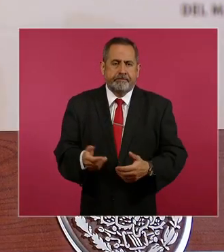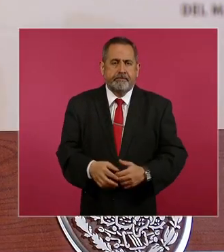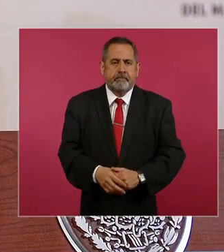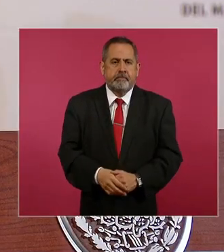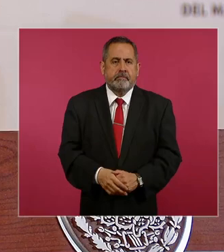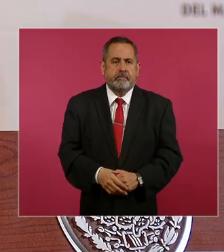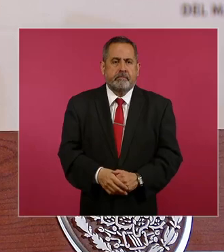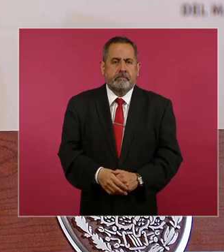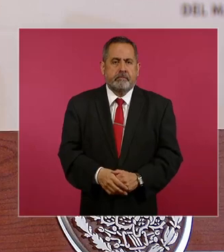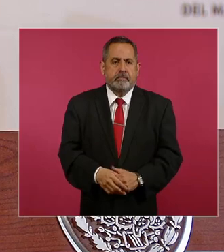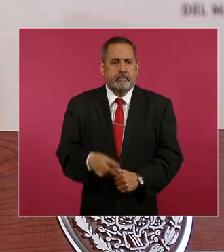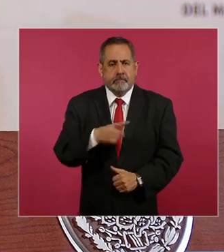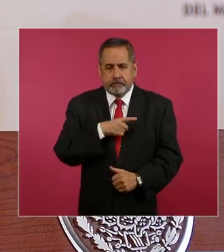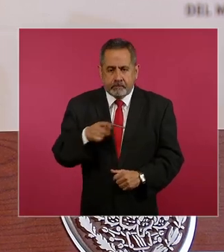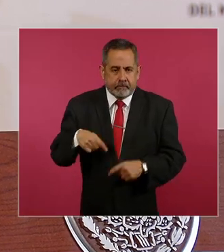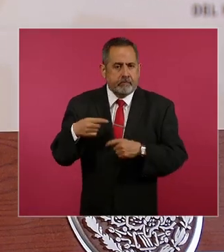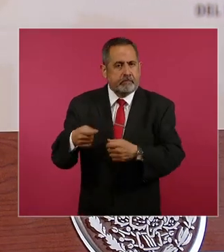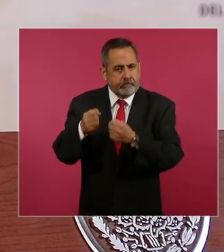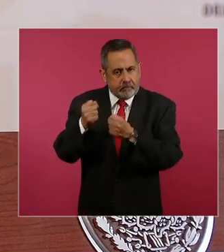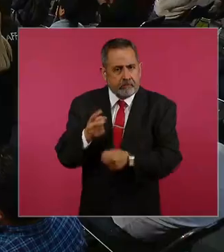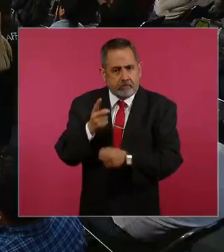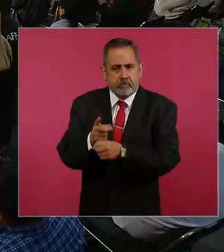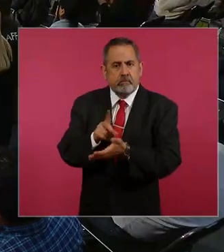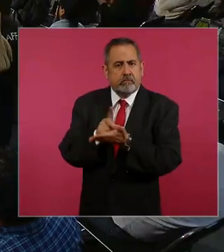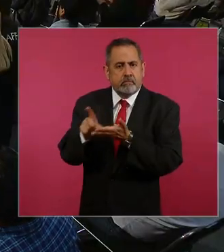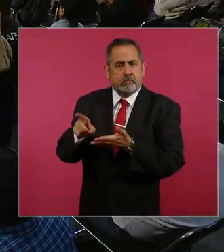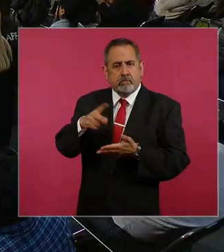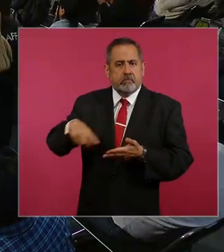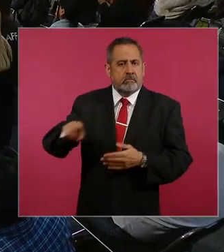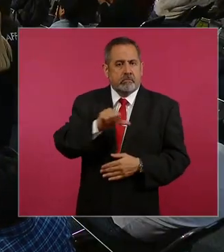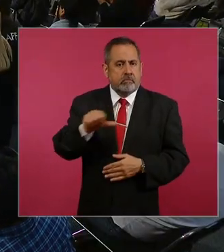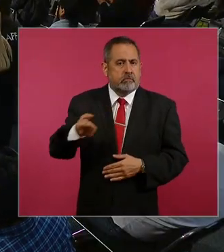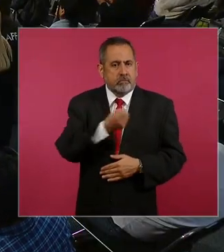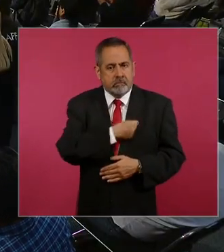entonces tenemos que garantizar el derecho a la salud